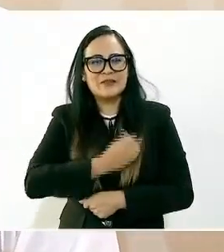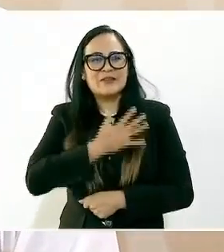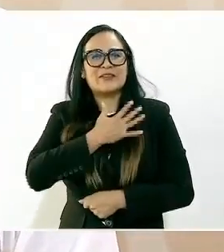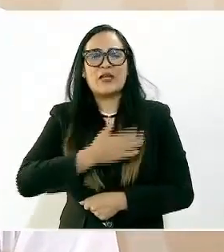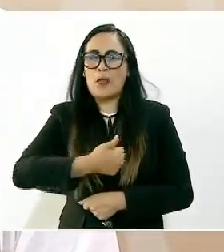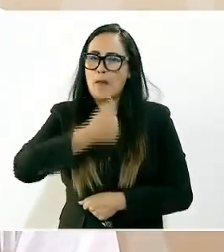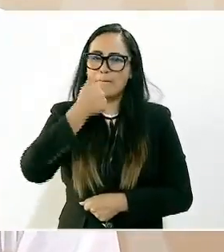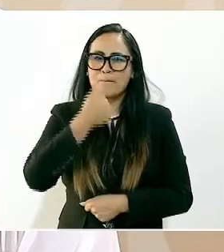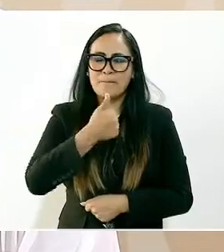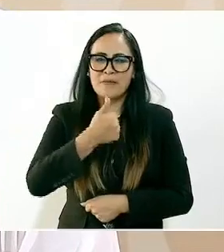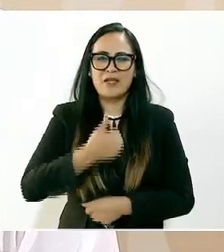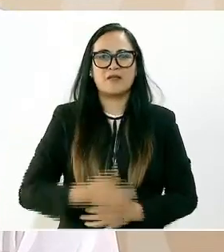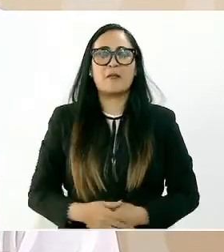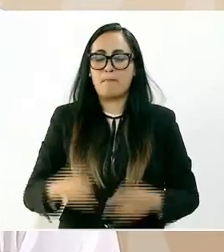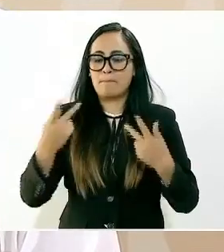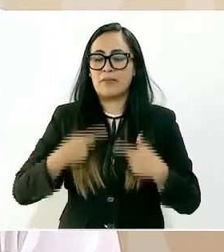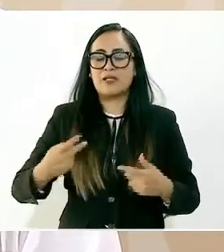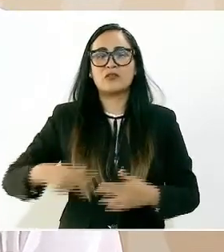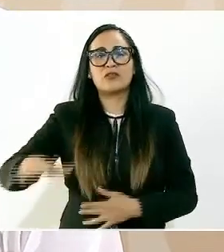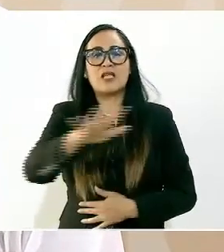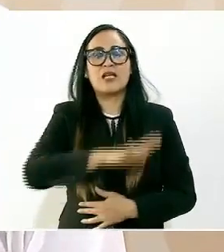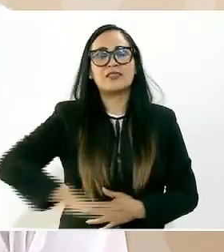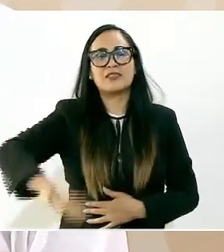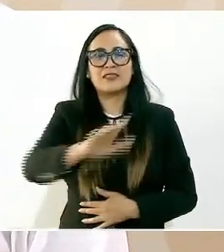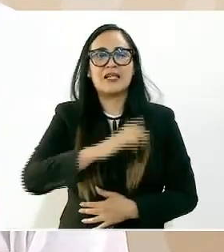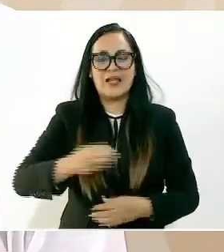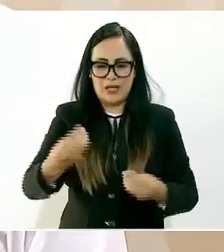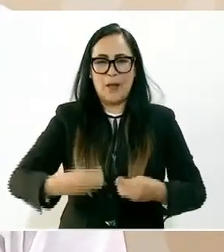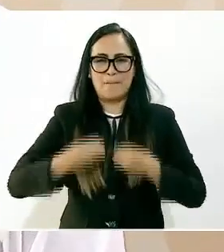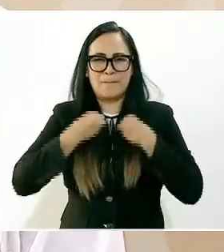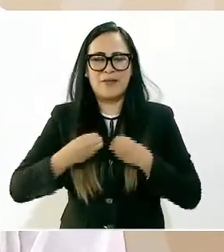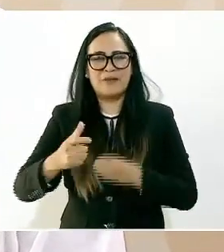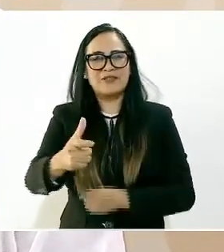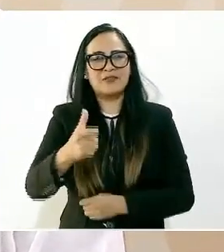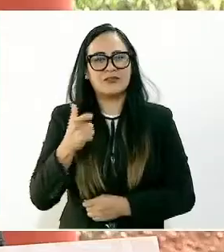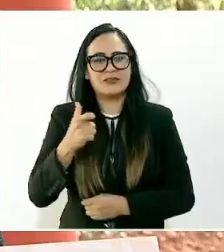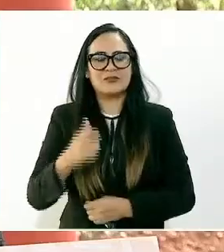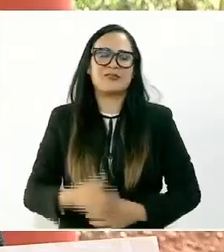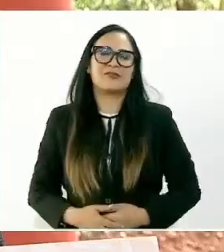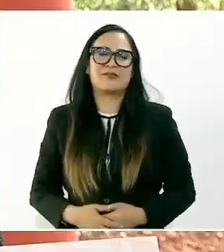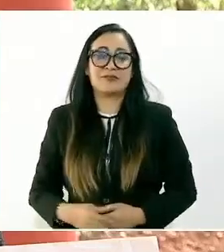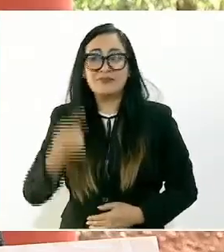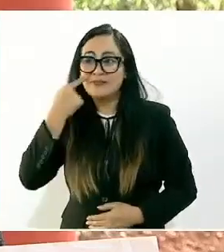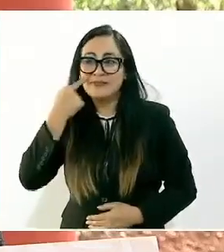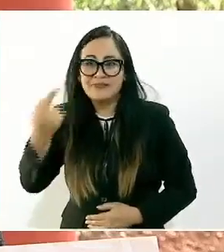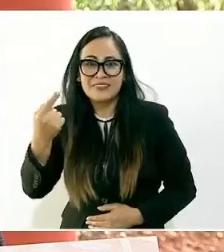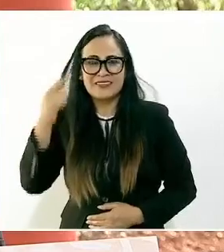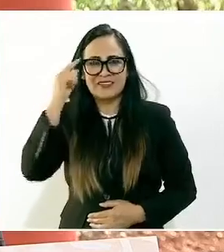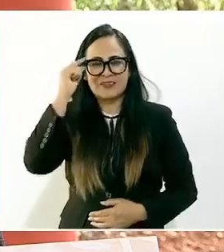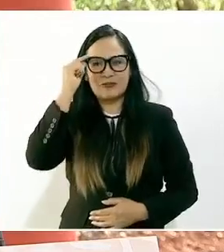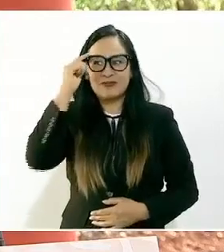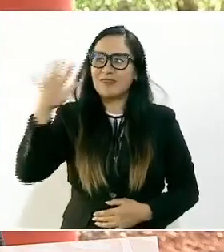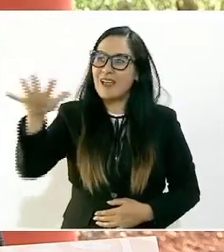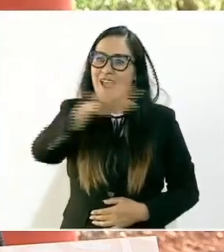de los habitantes de Xochimilco. Miren este